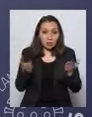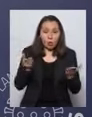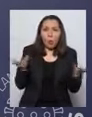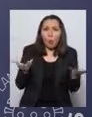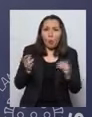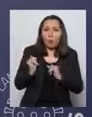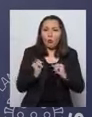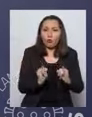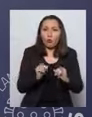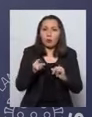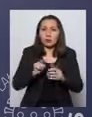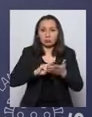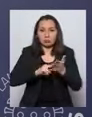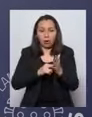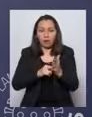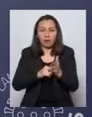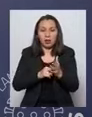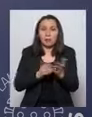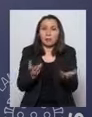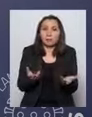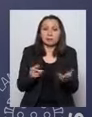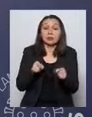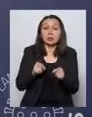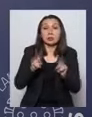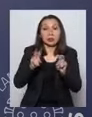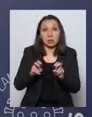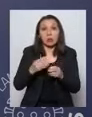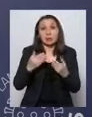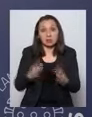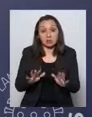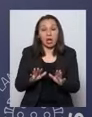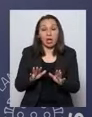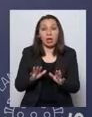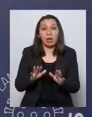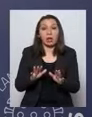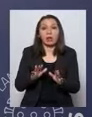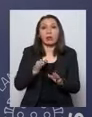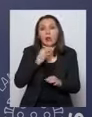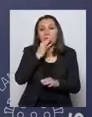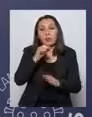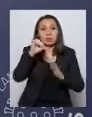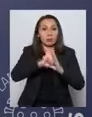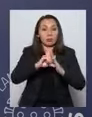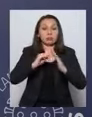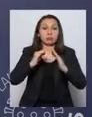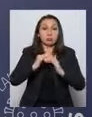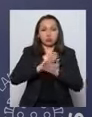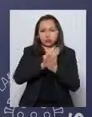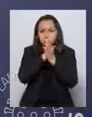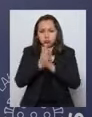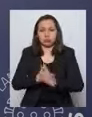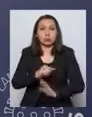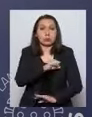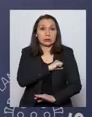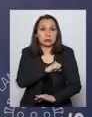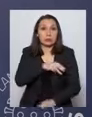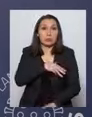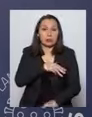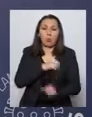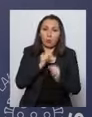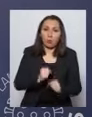estos problemas y respecto ya que se establece cuarentena total en la región metropolitana esto podría